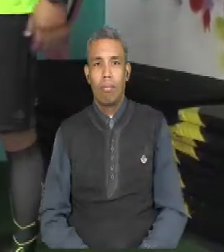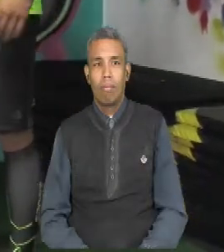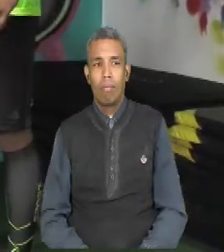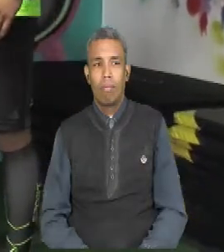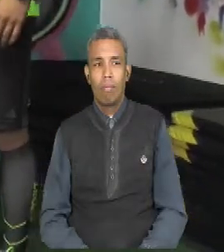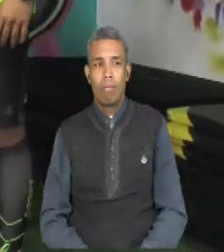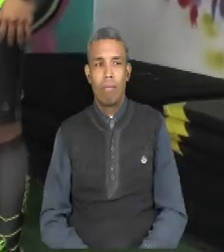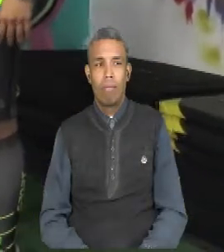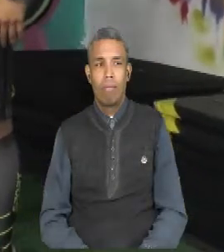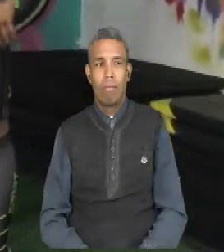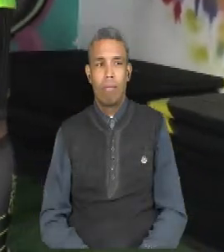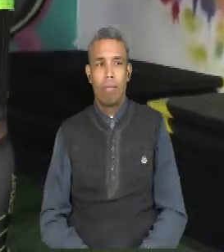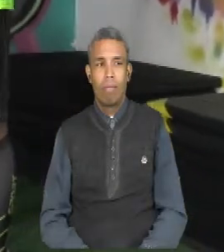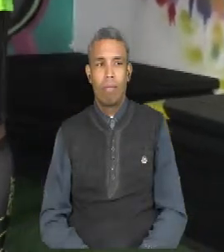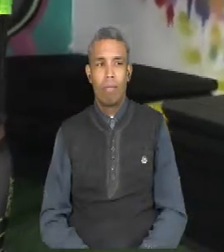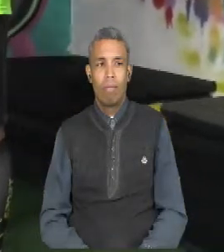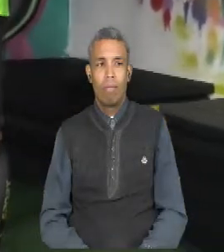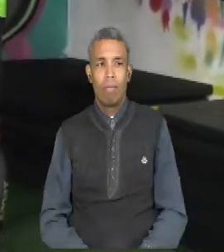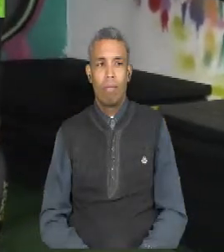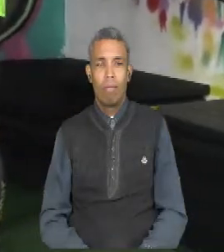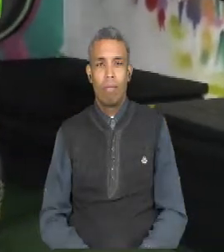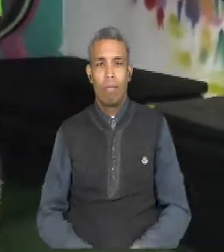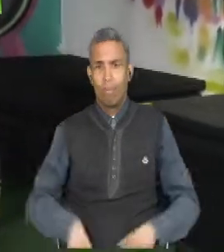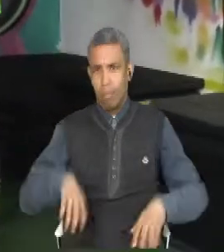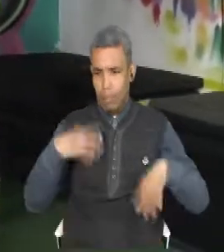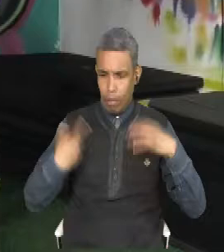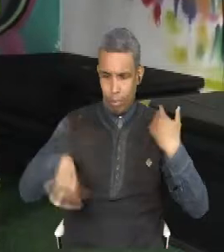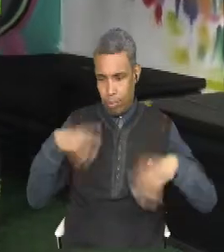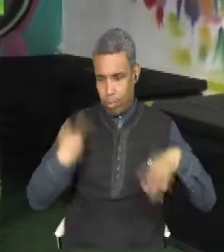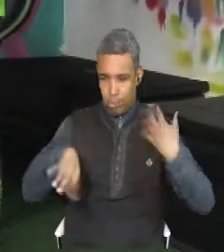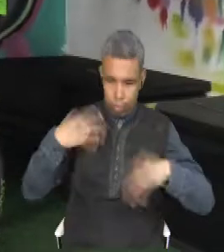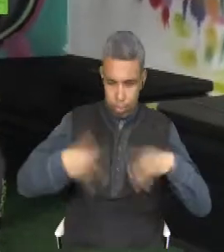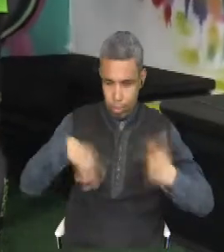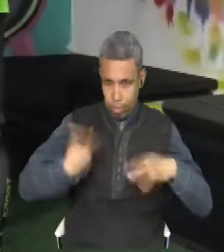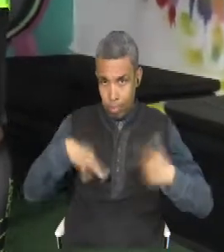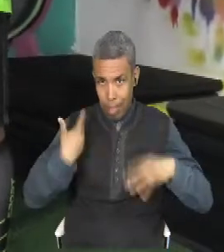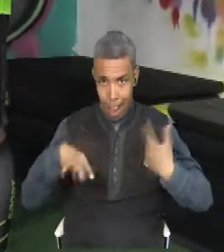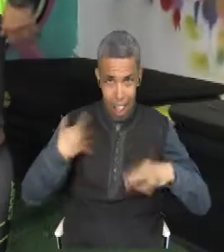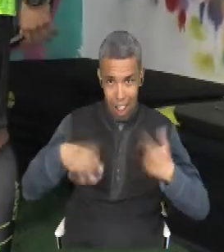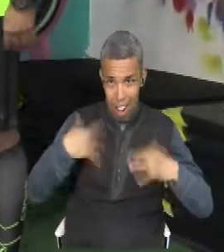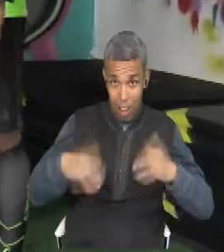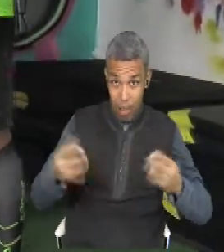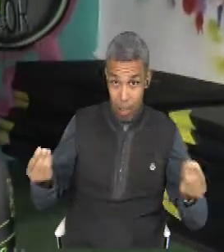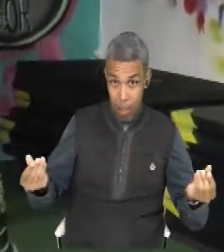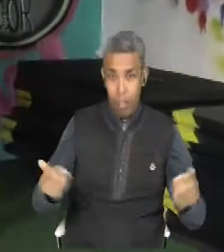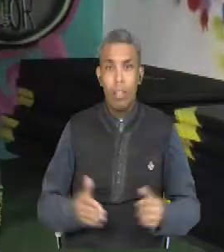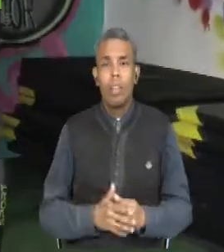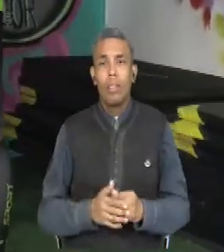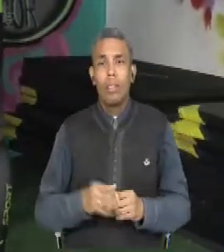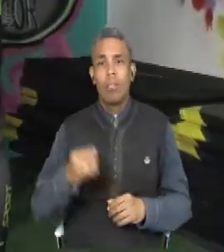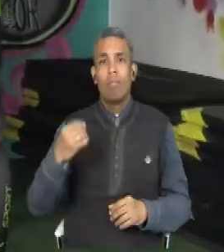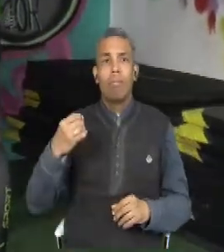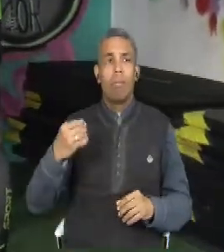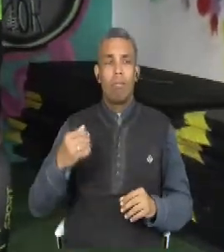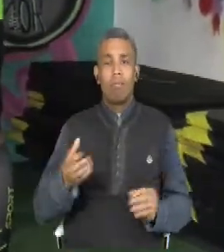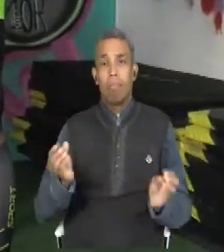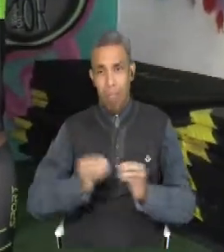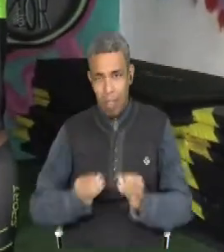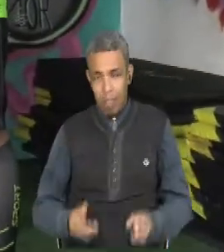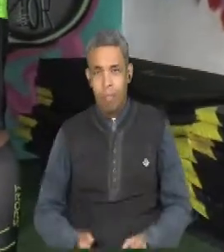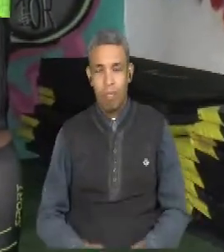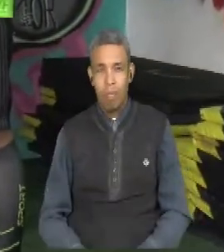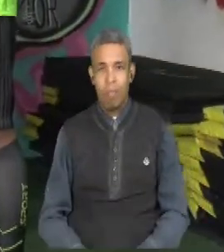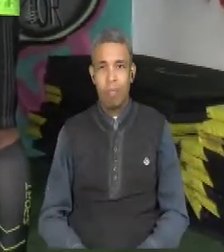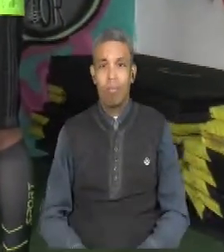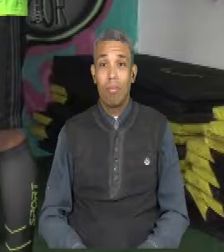vez. Una, dos, mueve los brazos en el skipping, mueve los brazos, dale, dale, dale, dale, dale. Siguiente, una y dos, llevamos